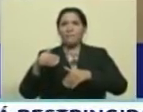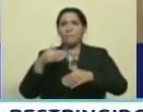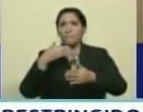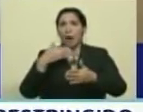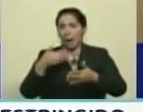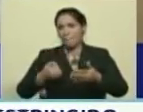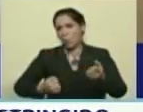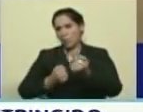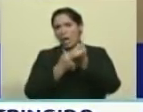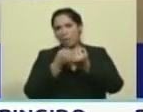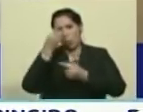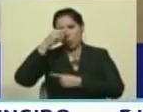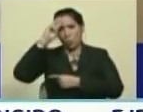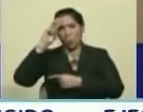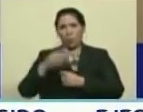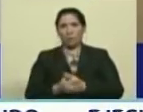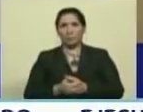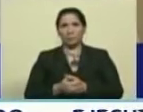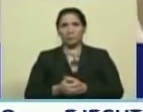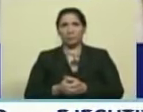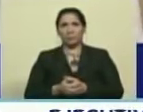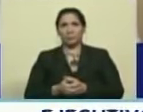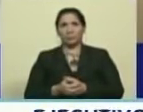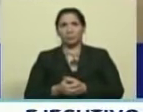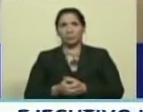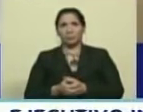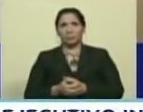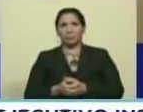OEA para defender a Venezuela frente al monstruo,